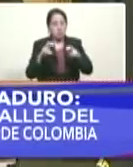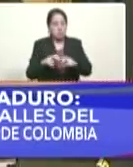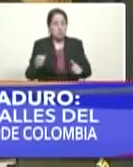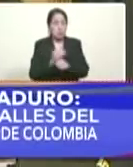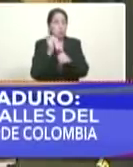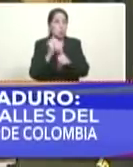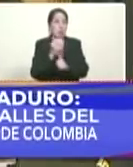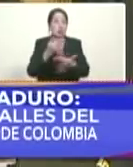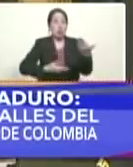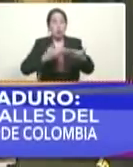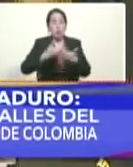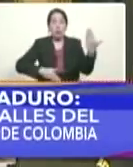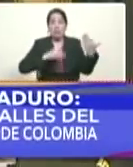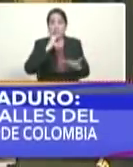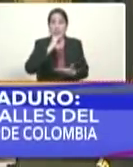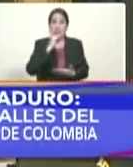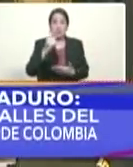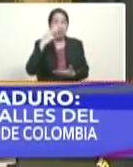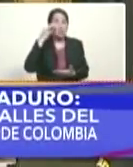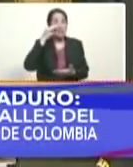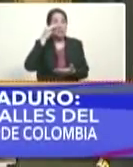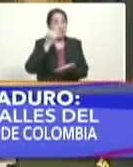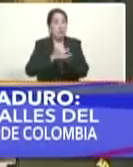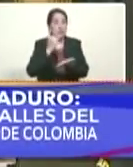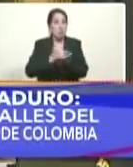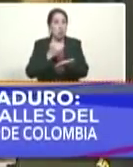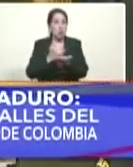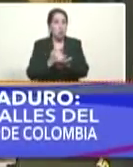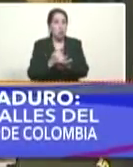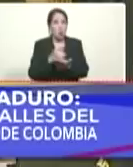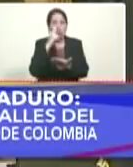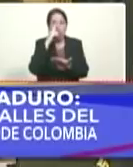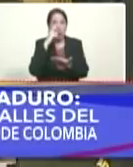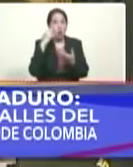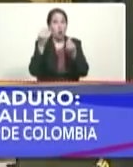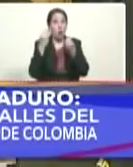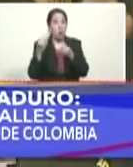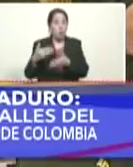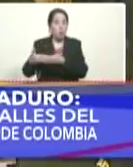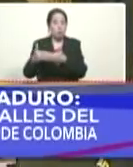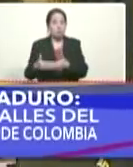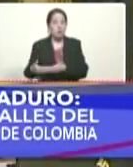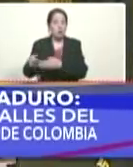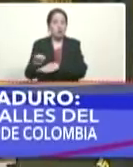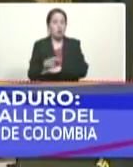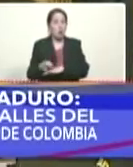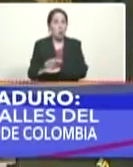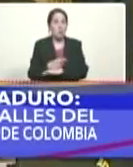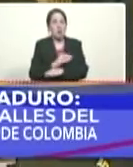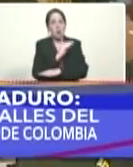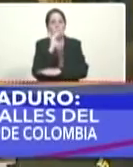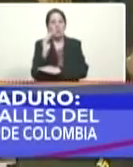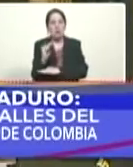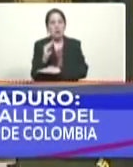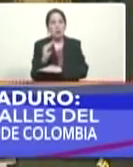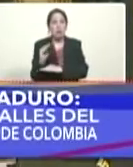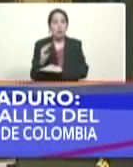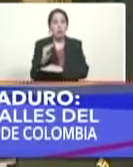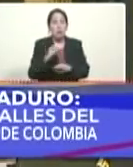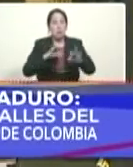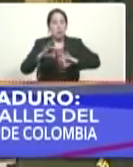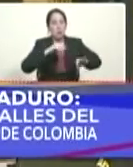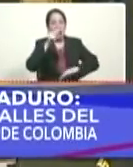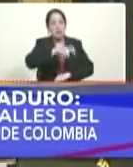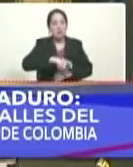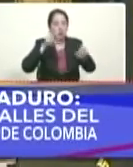documentos mil testimonios de cómo este gobierno de estados unidos protege prepara terroristas